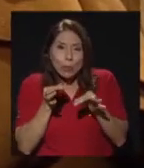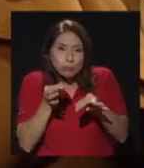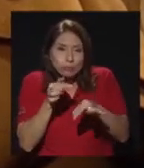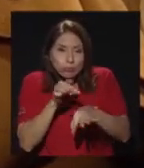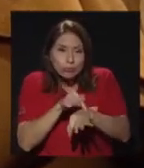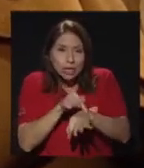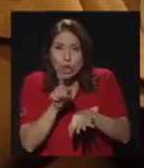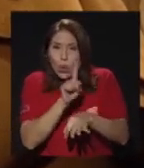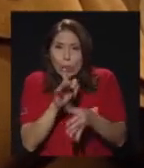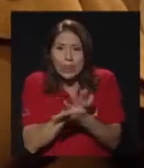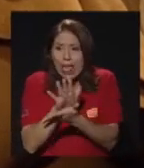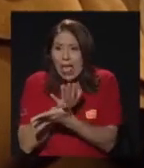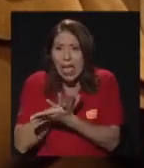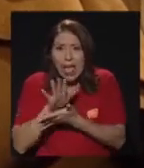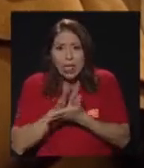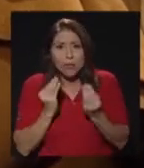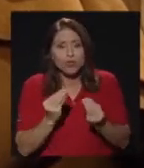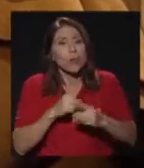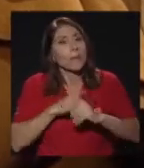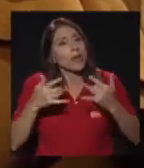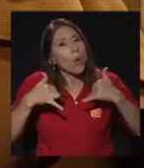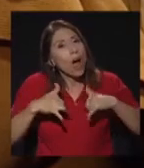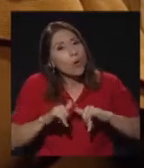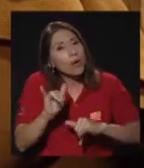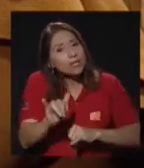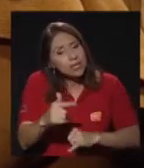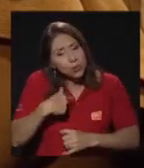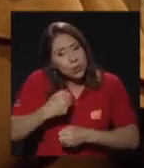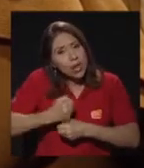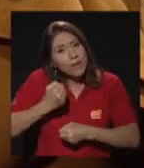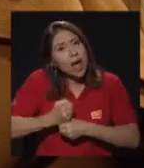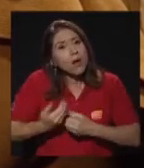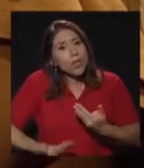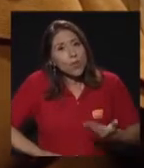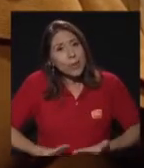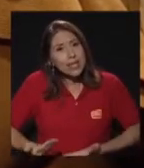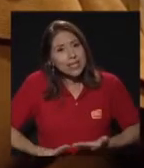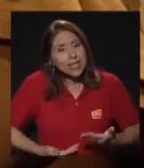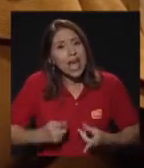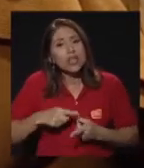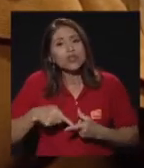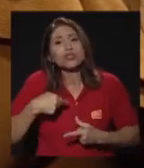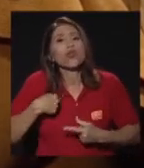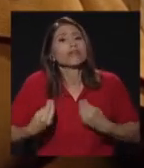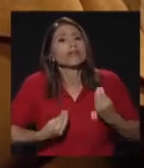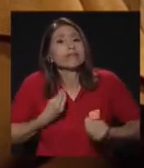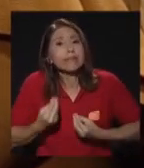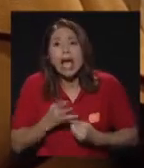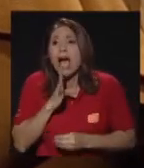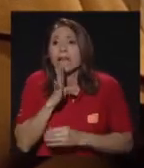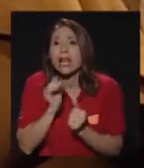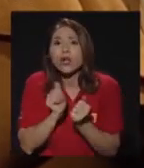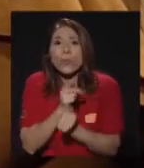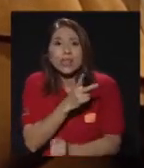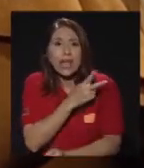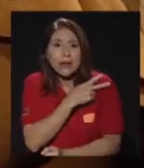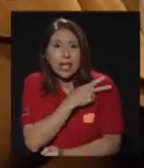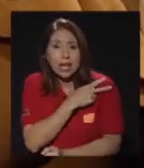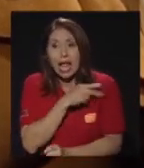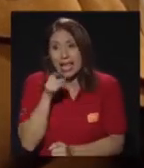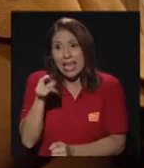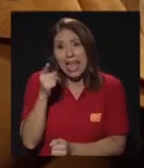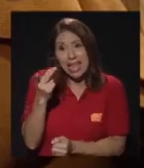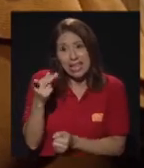así, ¿verdad? Pero aún así yo tenía un trabajo doméstica. ¿Qué me tocó? A mí me tocó hablar con mi patrona, que me cancelara el tiempo que yo tenía